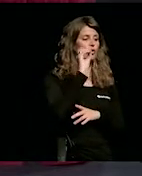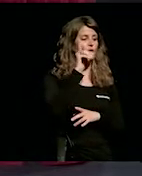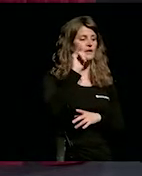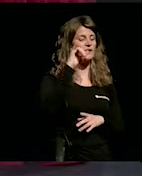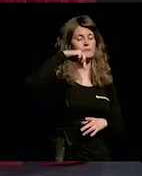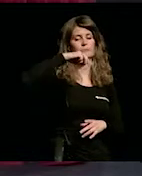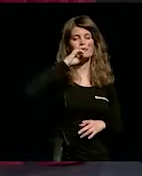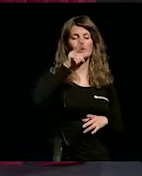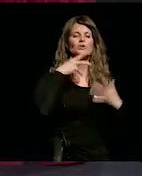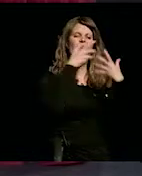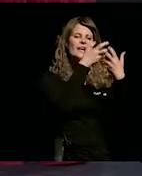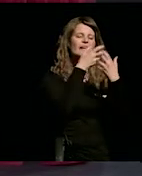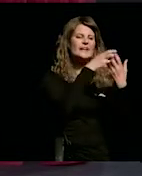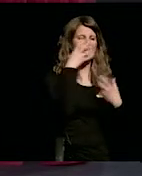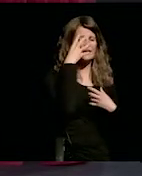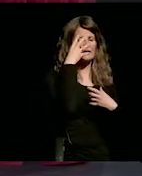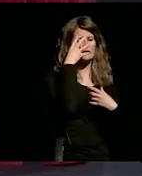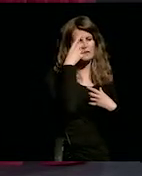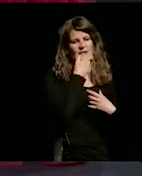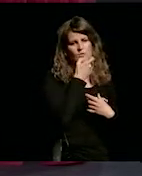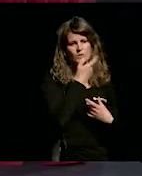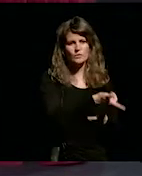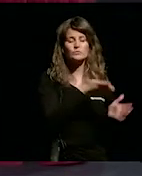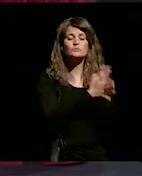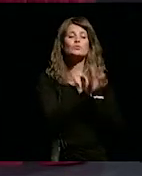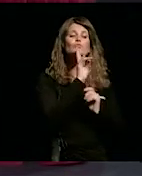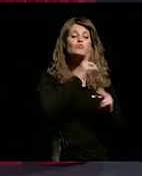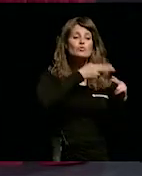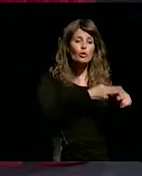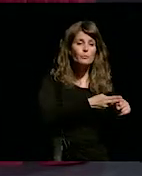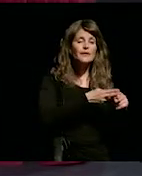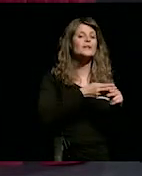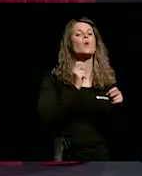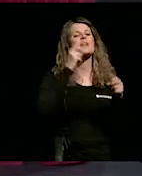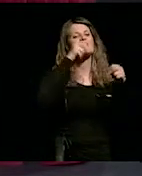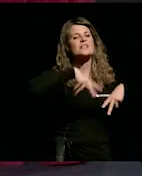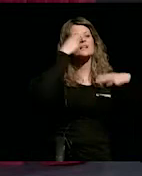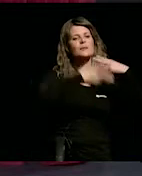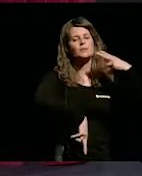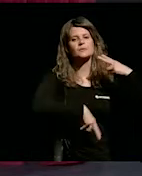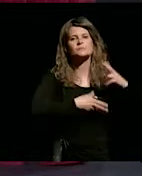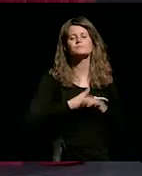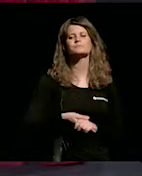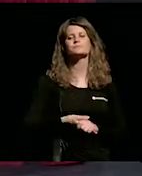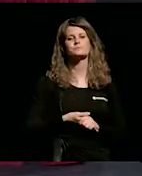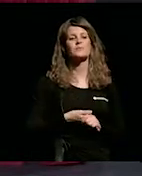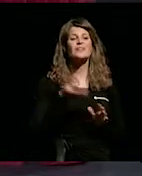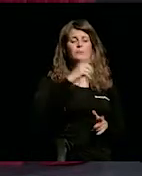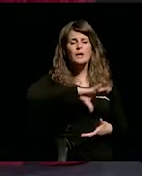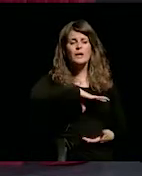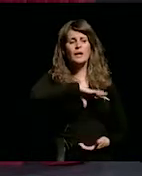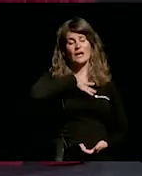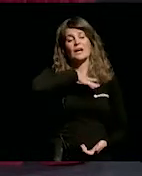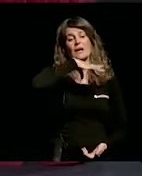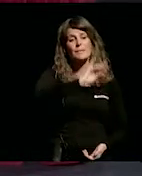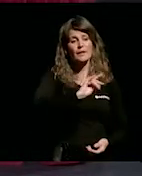Unido. Este programa recibió el nombre de Unlimited, sin límites, y fue capaz de